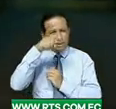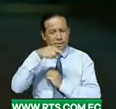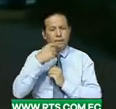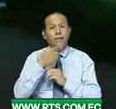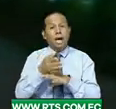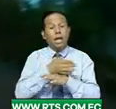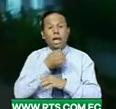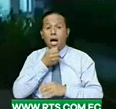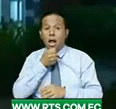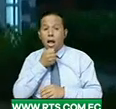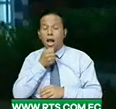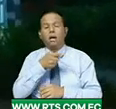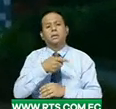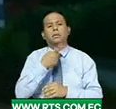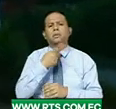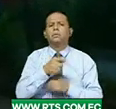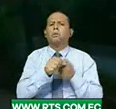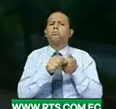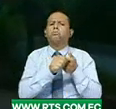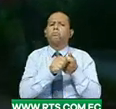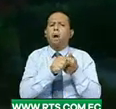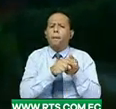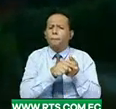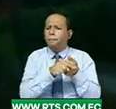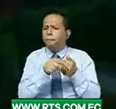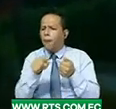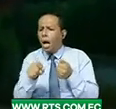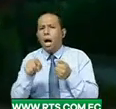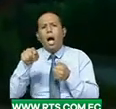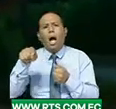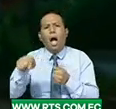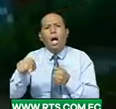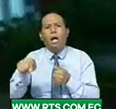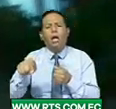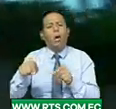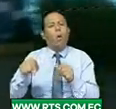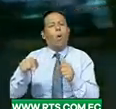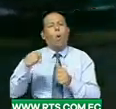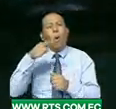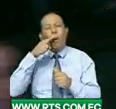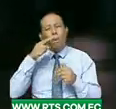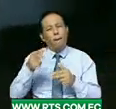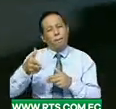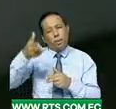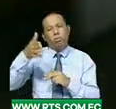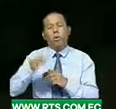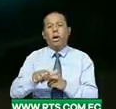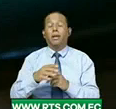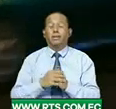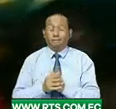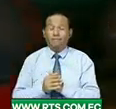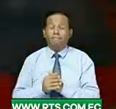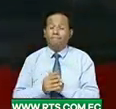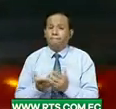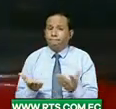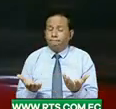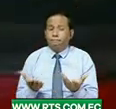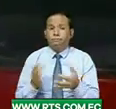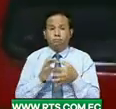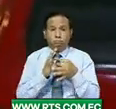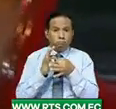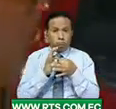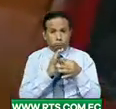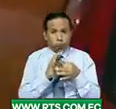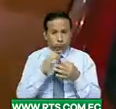nota periodística, se encuentra muy cerca, a unos 80 metros tan solo del lugar del crimen, que en estos momentos mi compañero